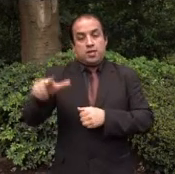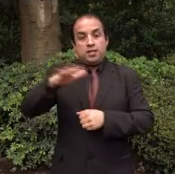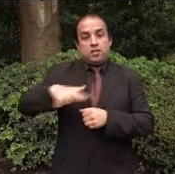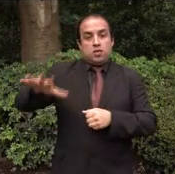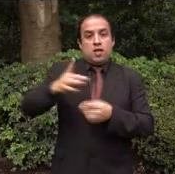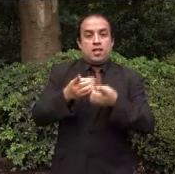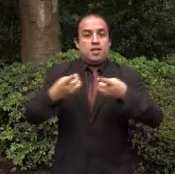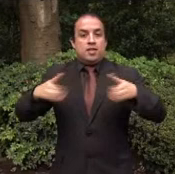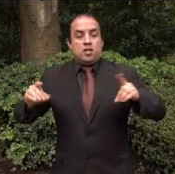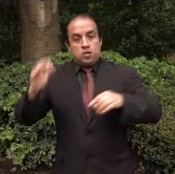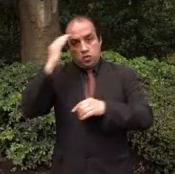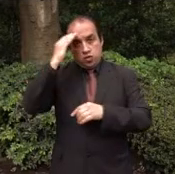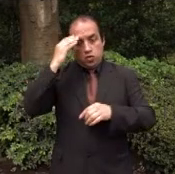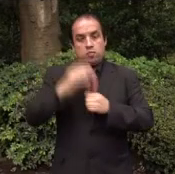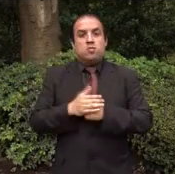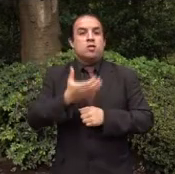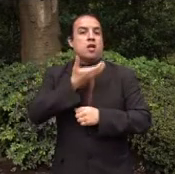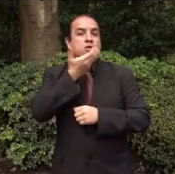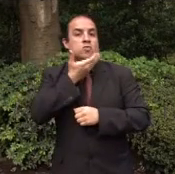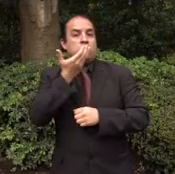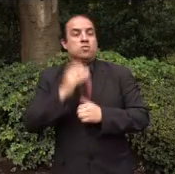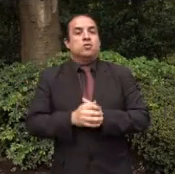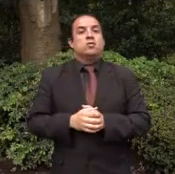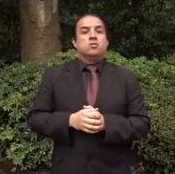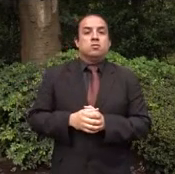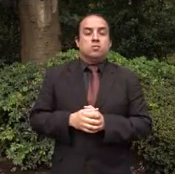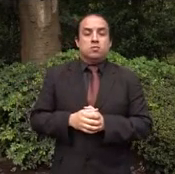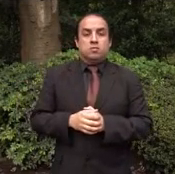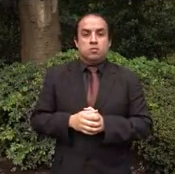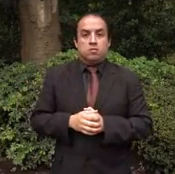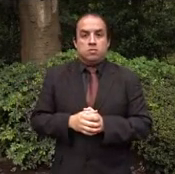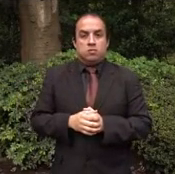conocimientos tradicionales, algunos en peligro de extinción.